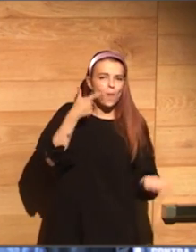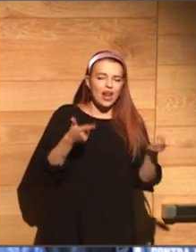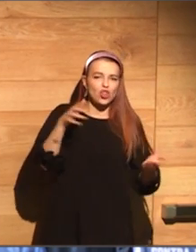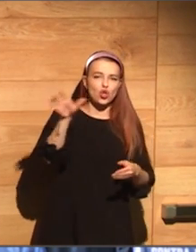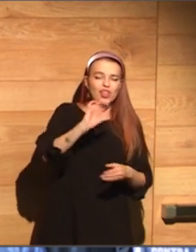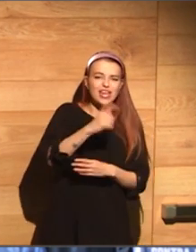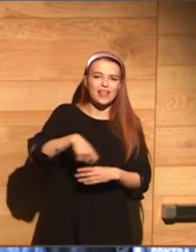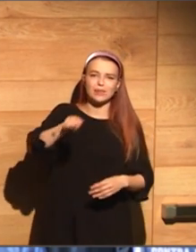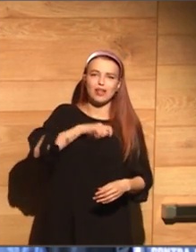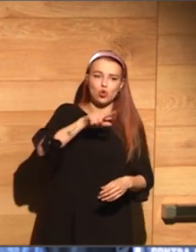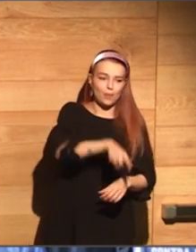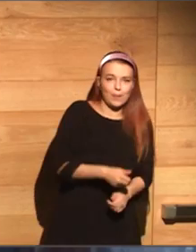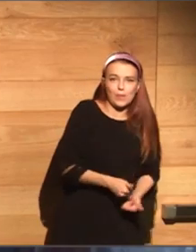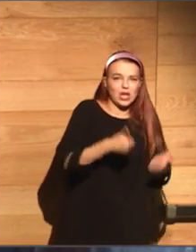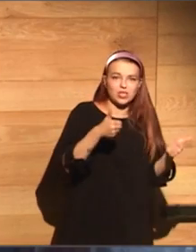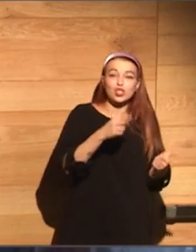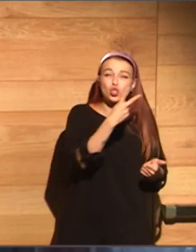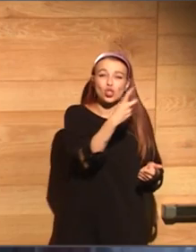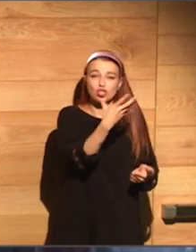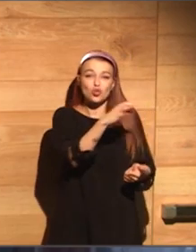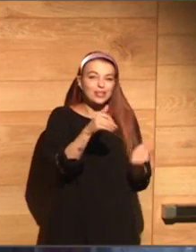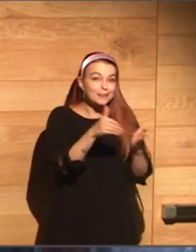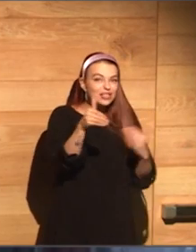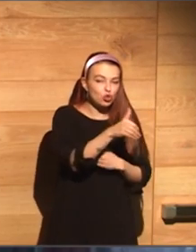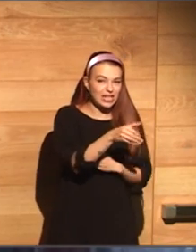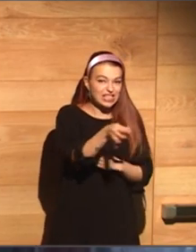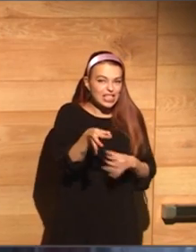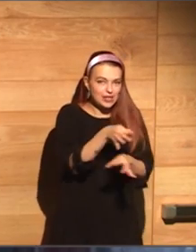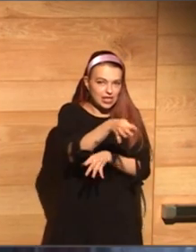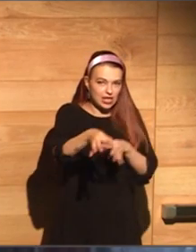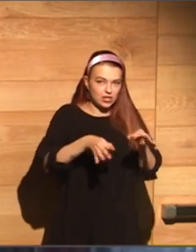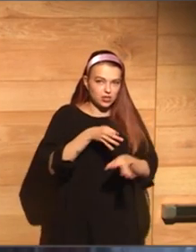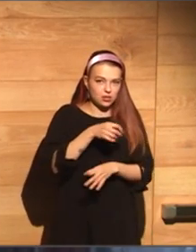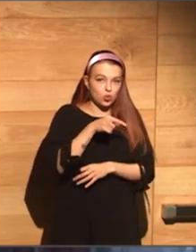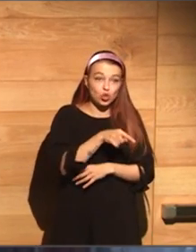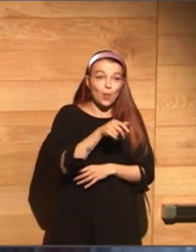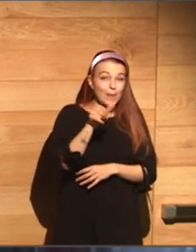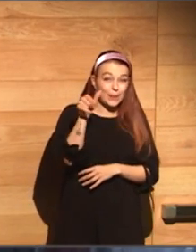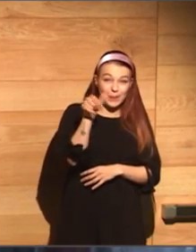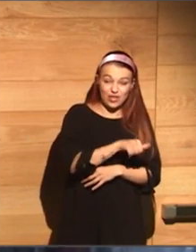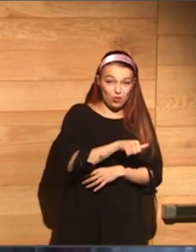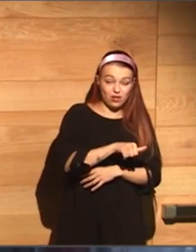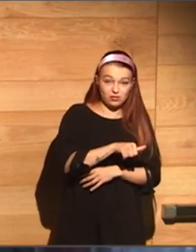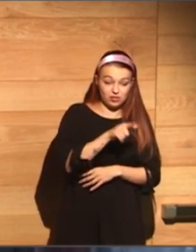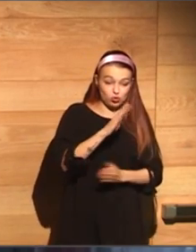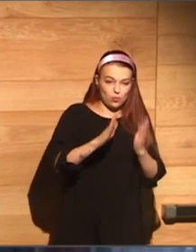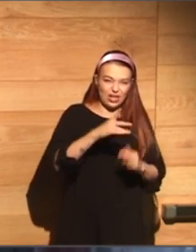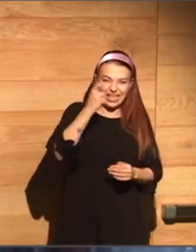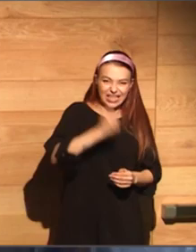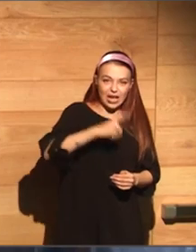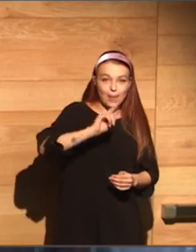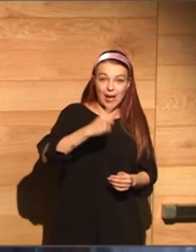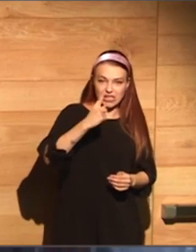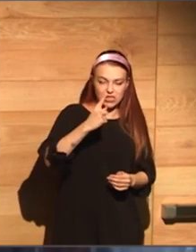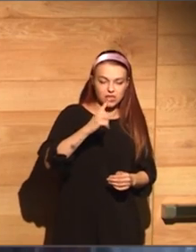películas... millones de pesetas, ¿eh? Efectivamente, sí. Fuera, en ese momento fue la película más cara del momento, aunque no lo parezca a ojos de